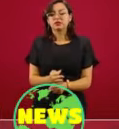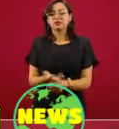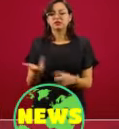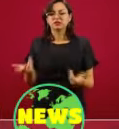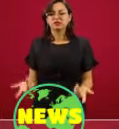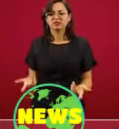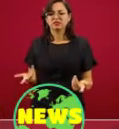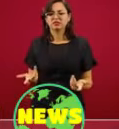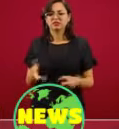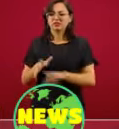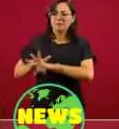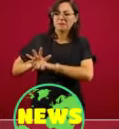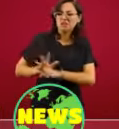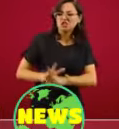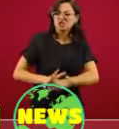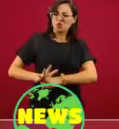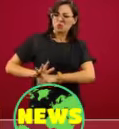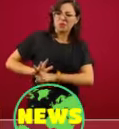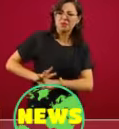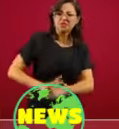actuando como grupos de presión,